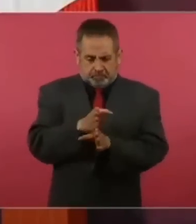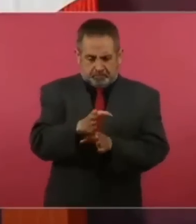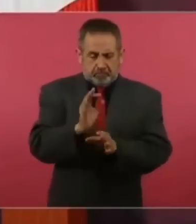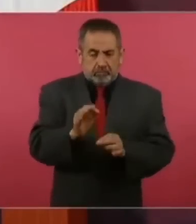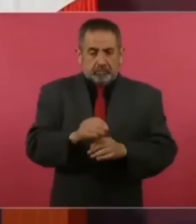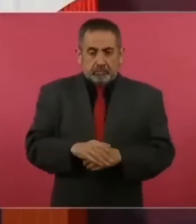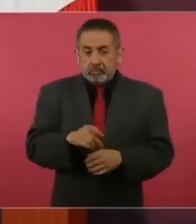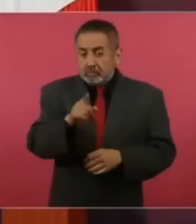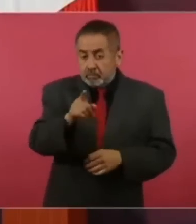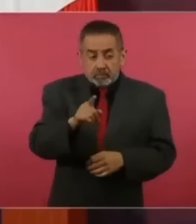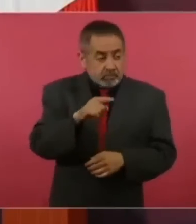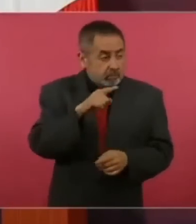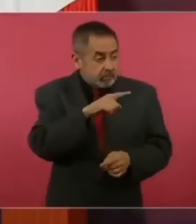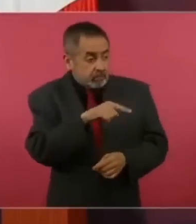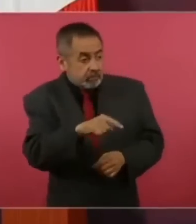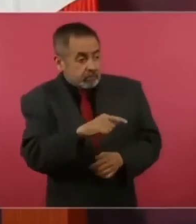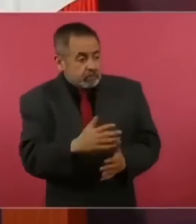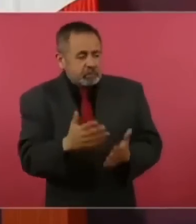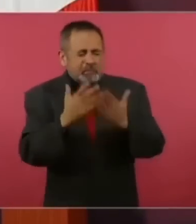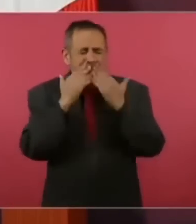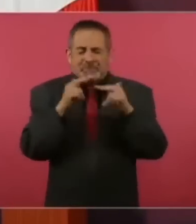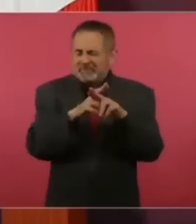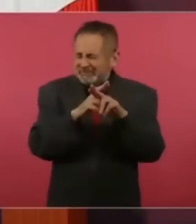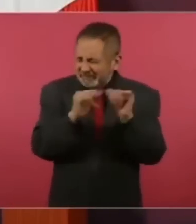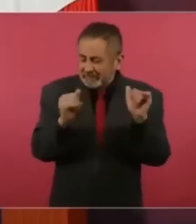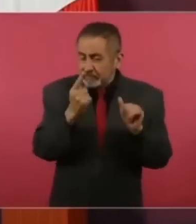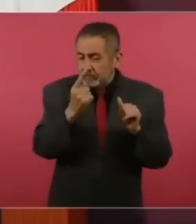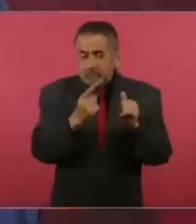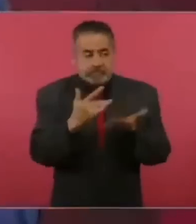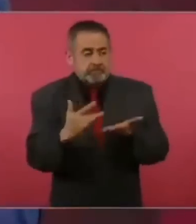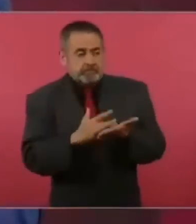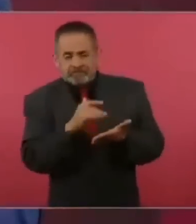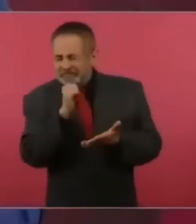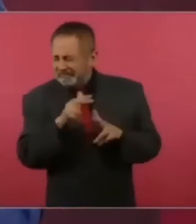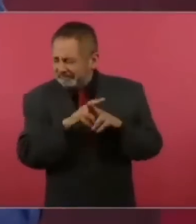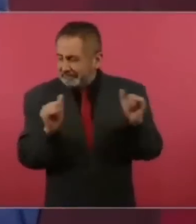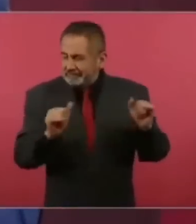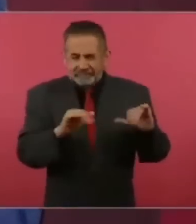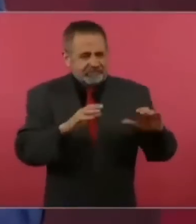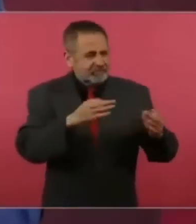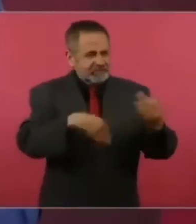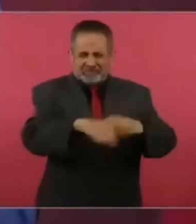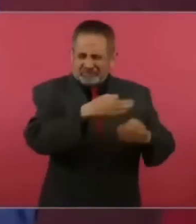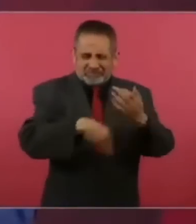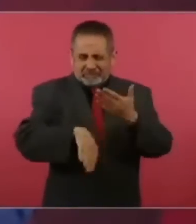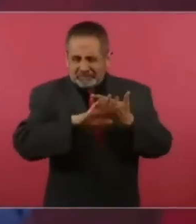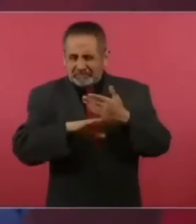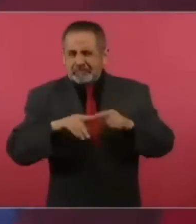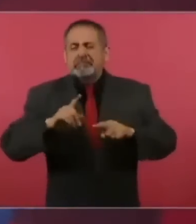Pero ¿saben dónde no hay nadie? Nadie, nadie.